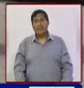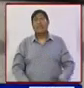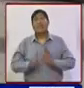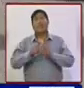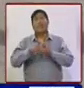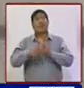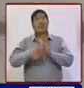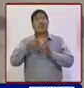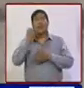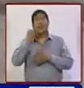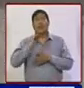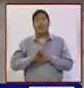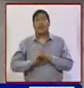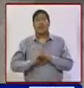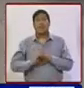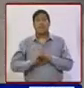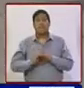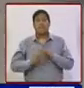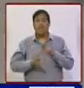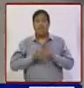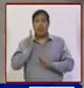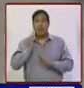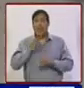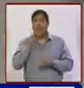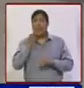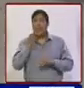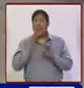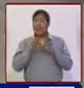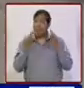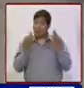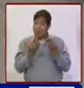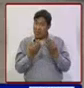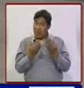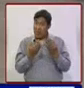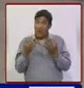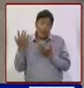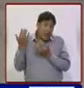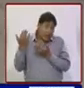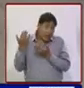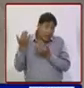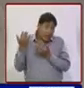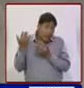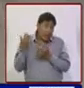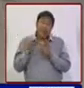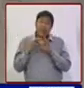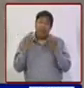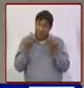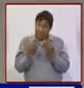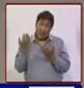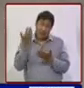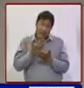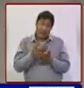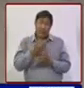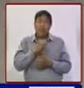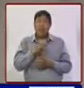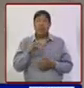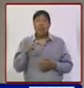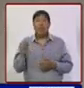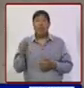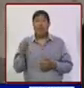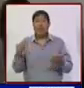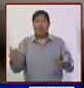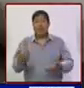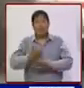Luego de que la menor fue dada de alta, ¿qué dice la familia? Ellos indican que esperan también que los familiares lleguen hasta Cochabamba, ¿para qué? Para